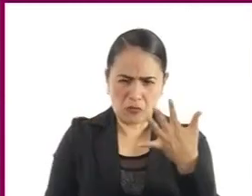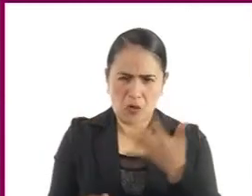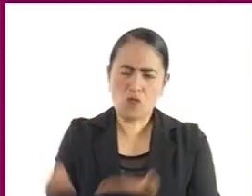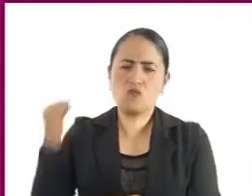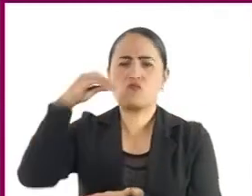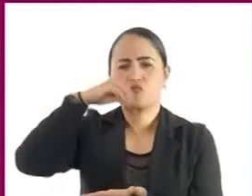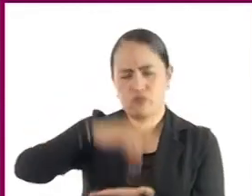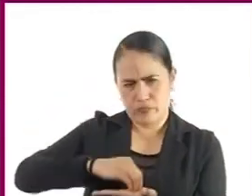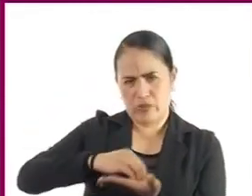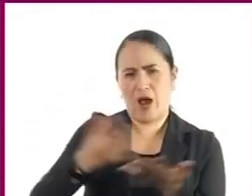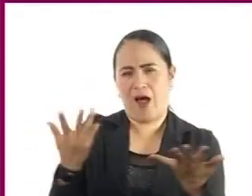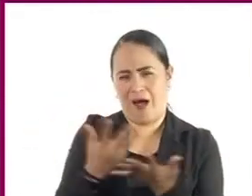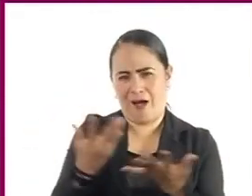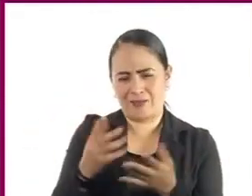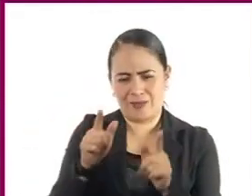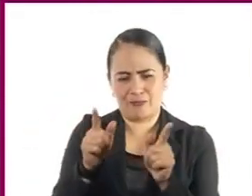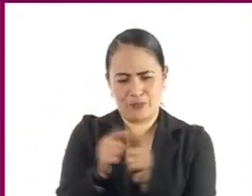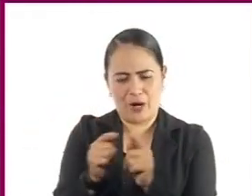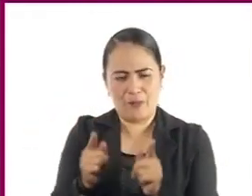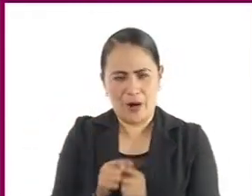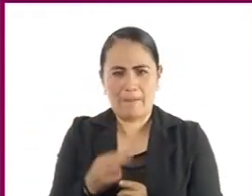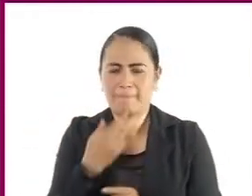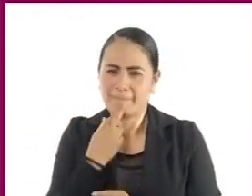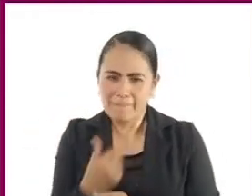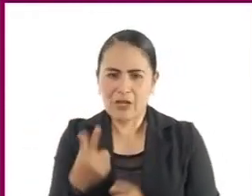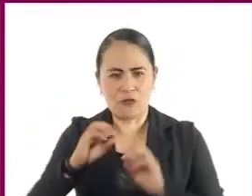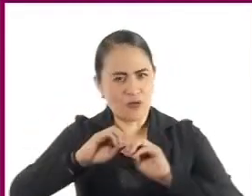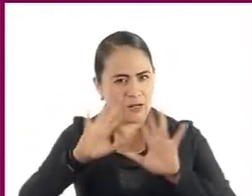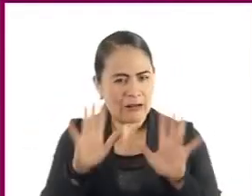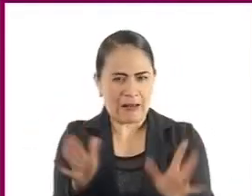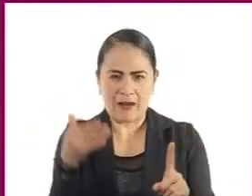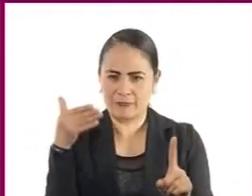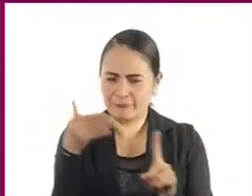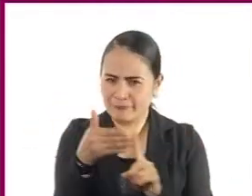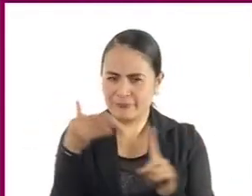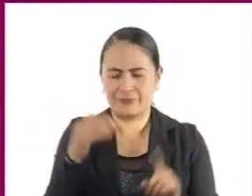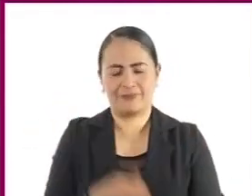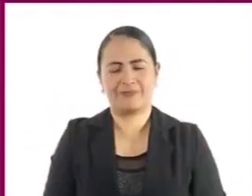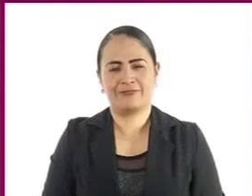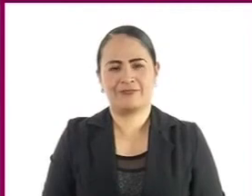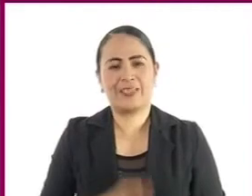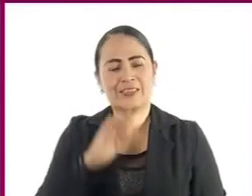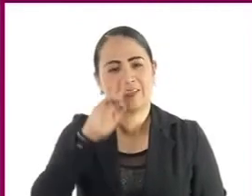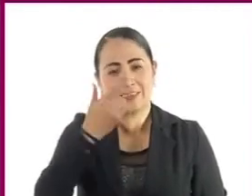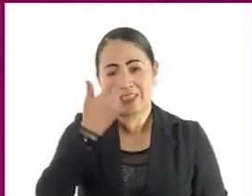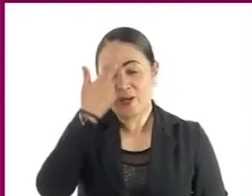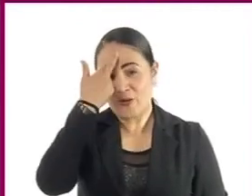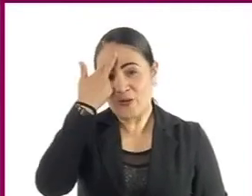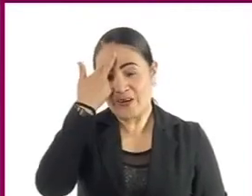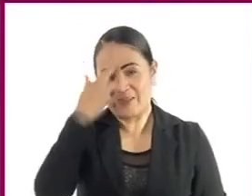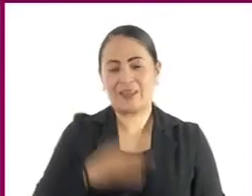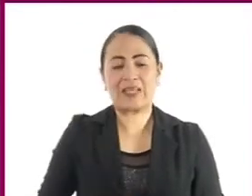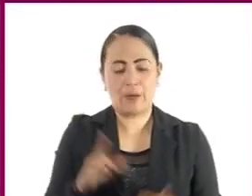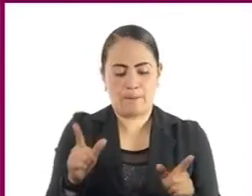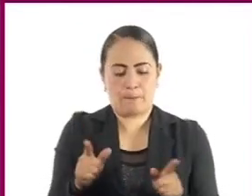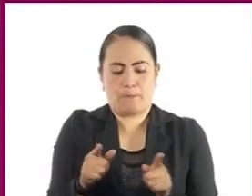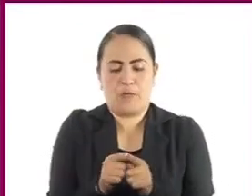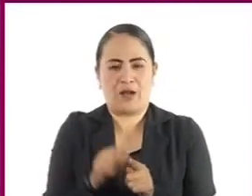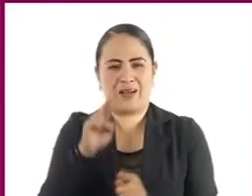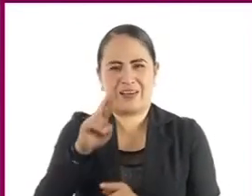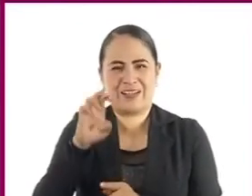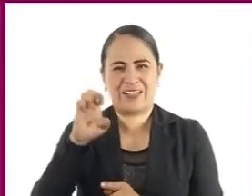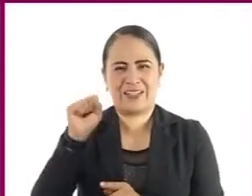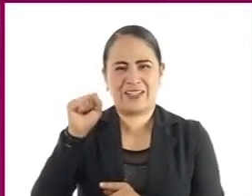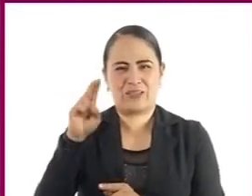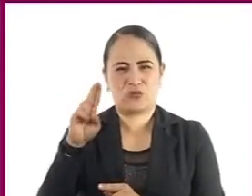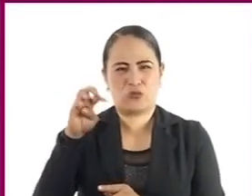la elaboración del resumen de manera clara y precisa. Y no olviden que una característica del resumen es hablar